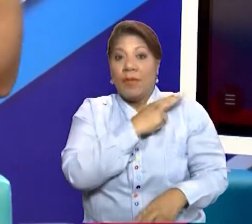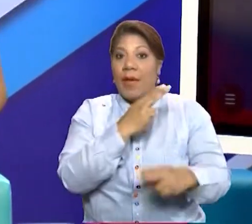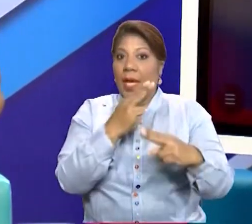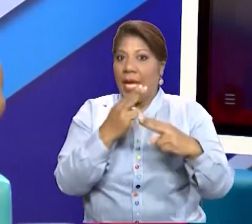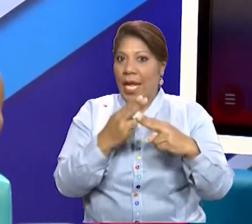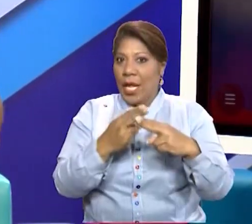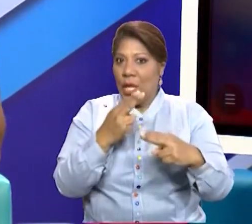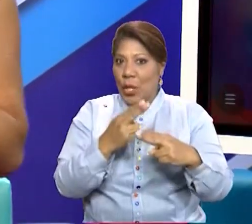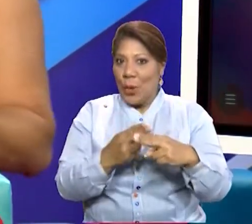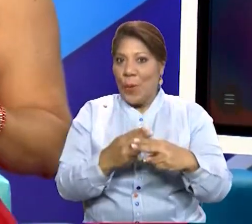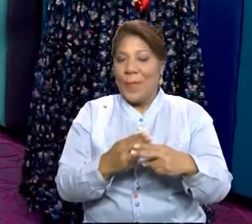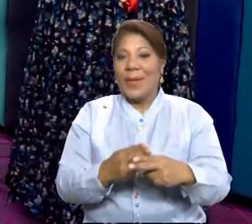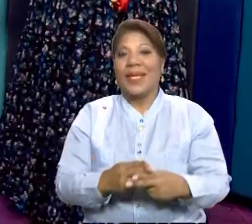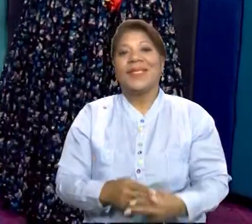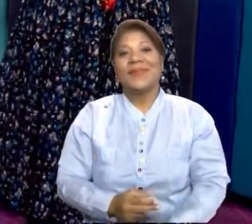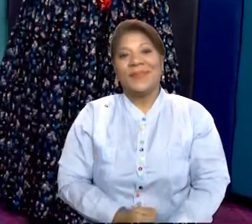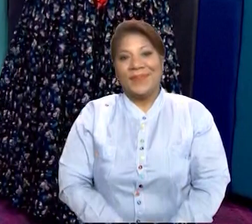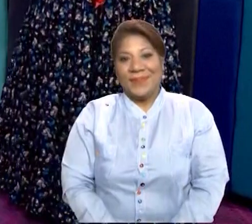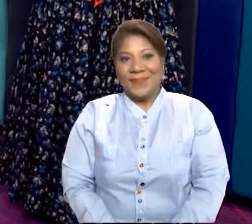su nombre.